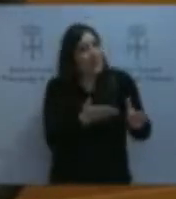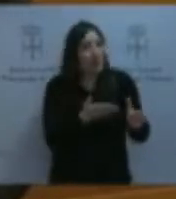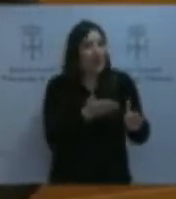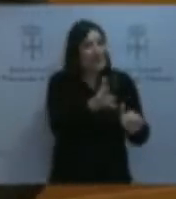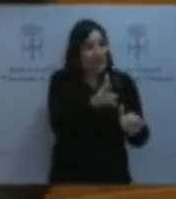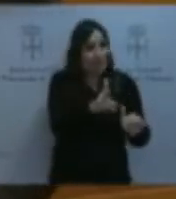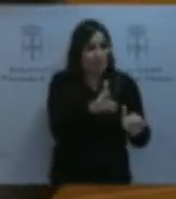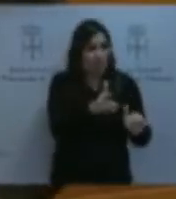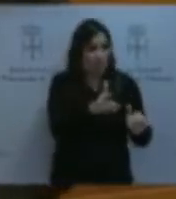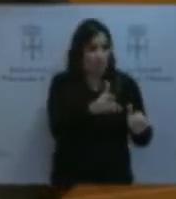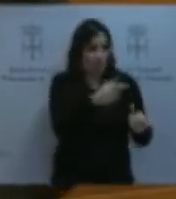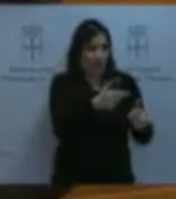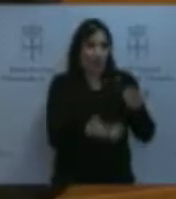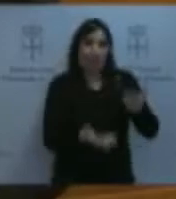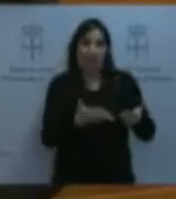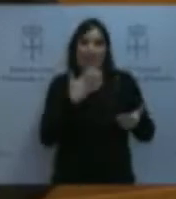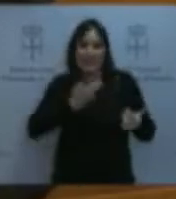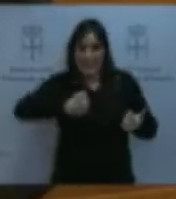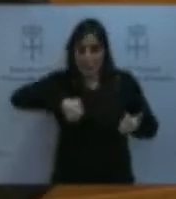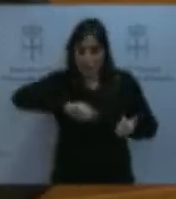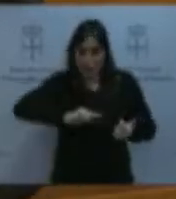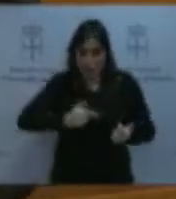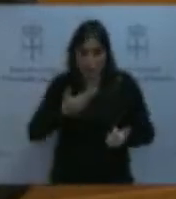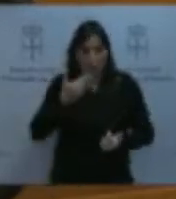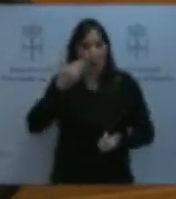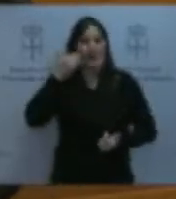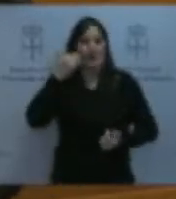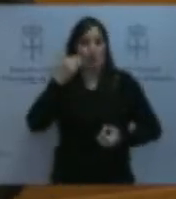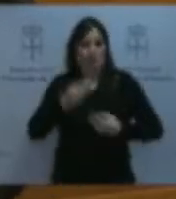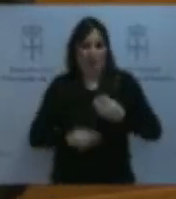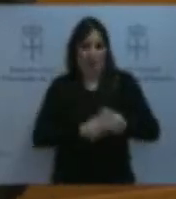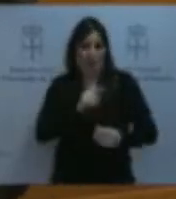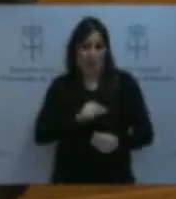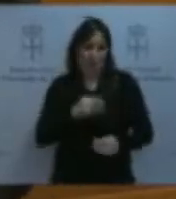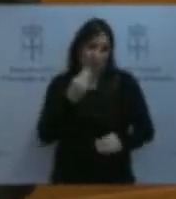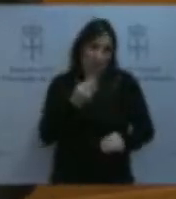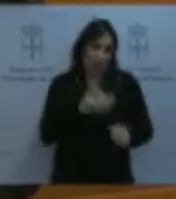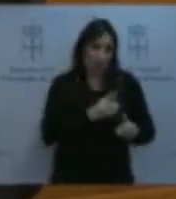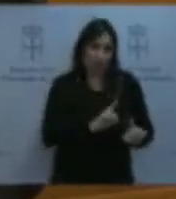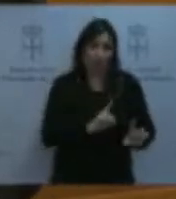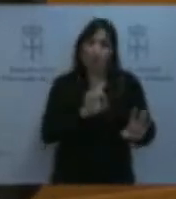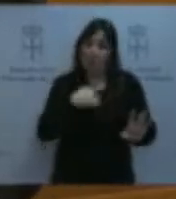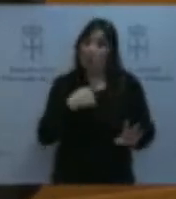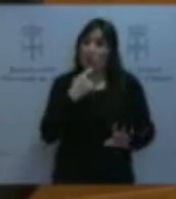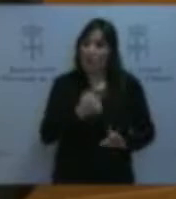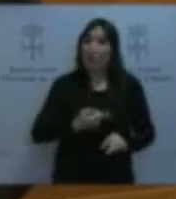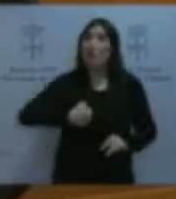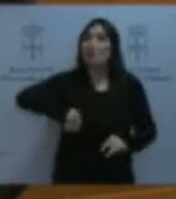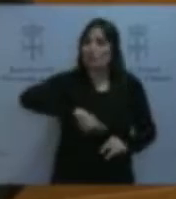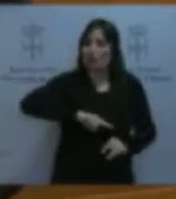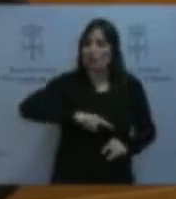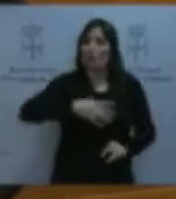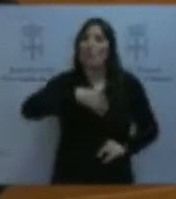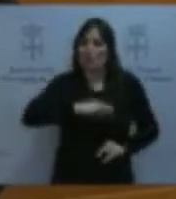honestidad. Lo que sí le digo es que sí, creo que estamos en condiciones de hacerlo y que yo no elevaría